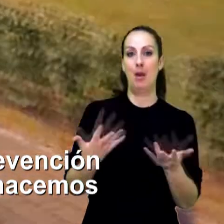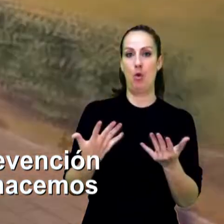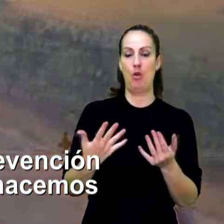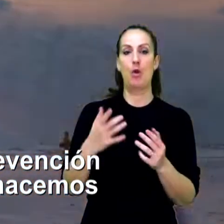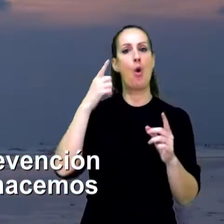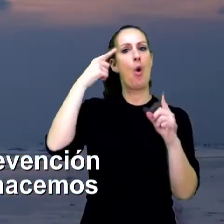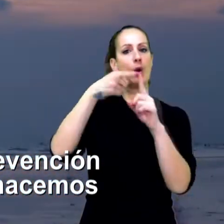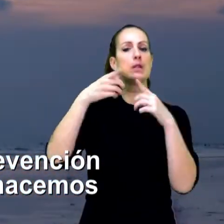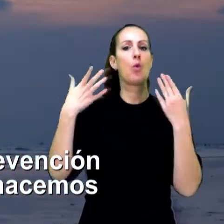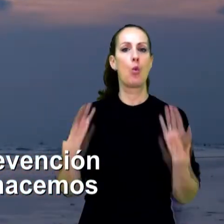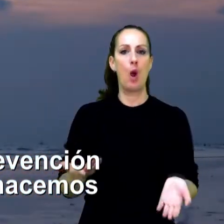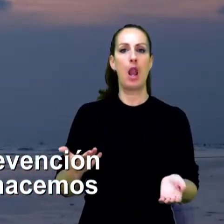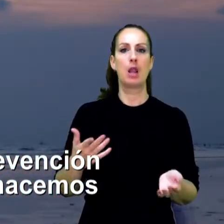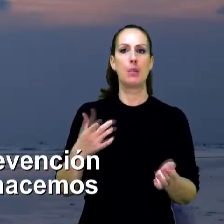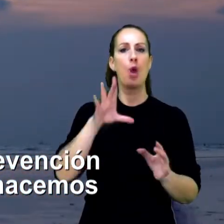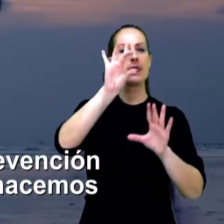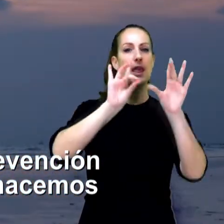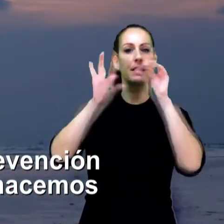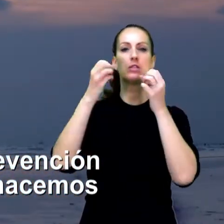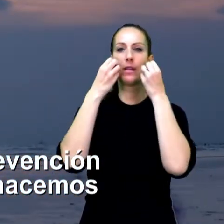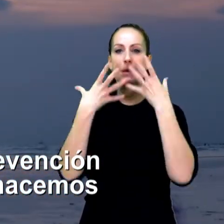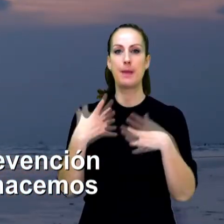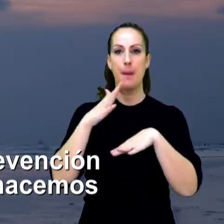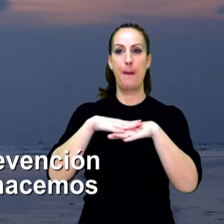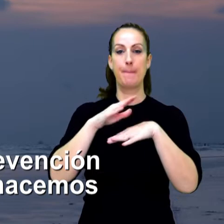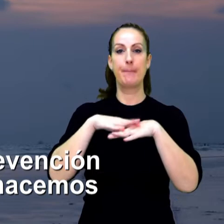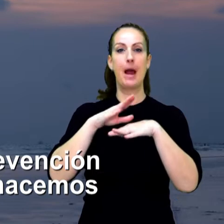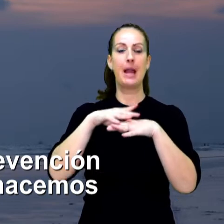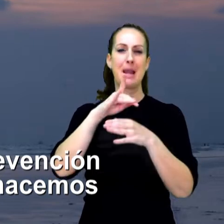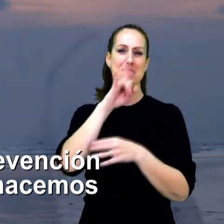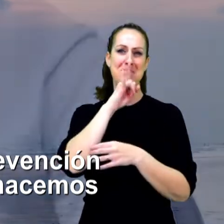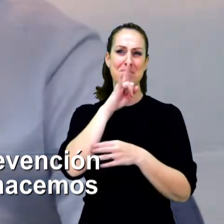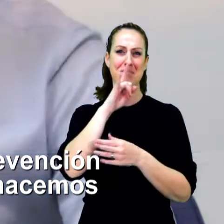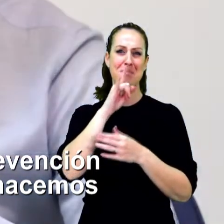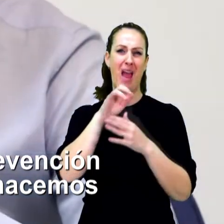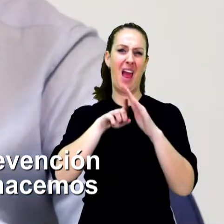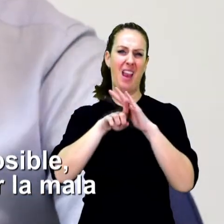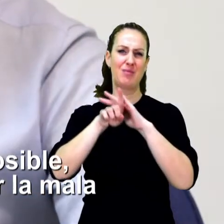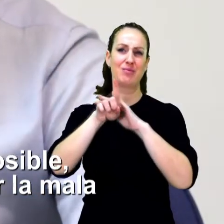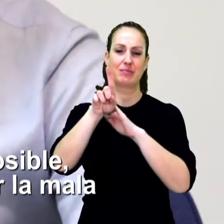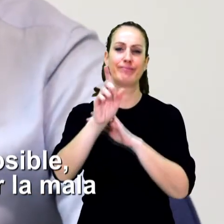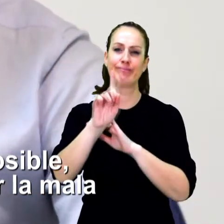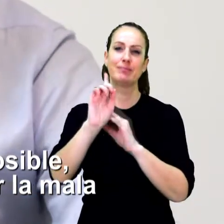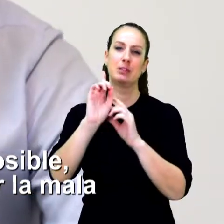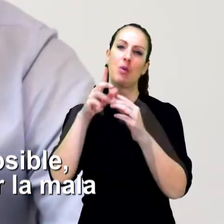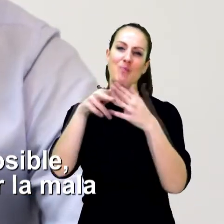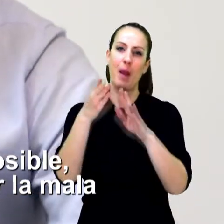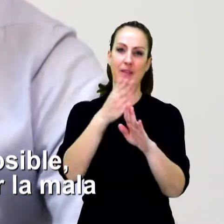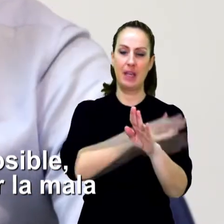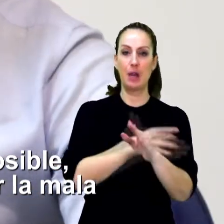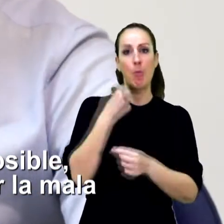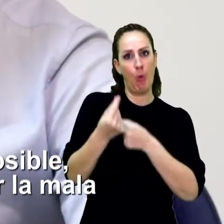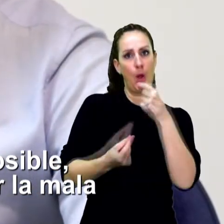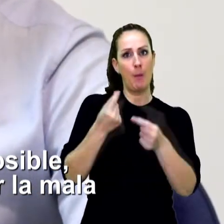y los estamos viendo, ¿no? La palabra clave es prevención y detección precoz. Una vez que nosotros hacemos esas dos